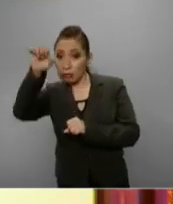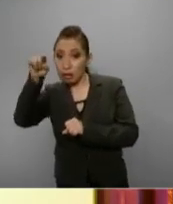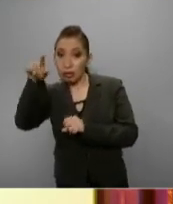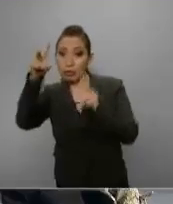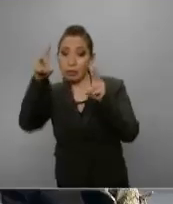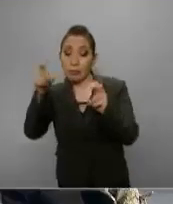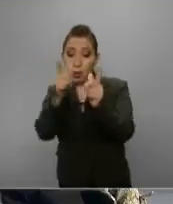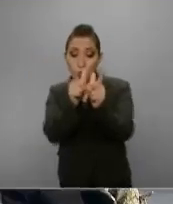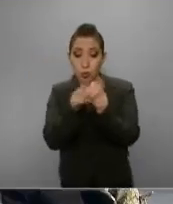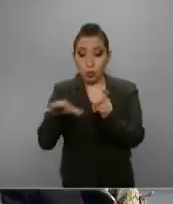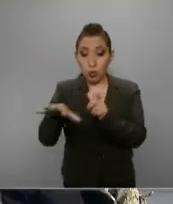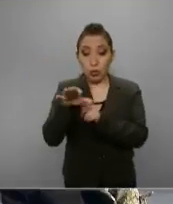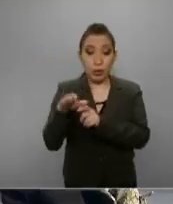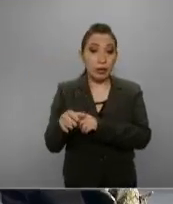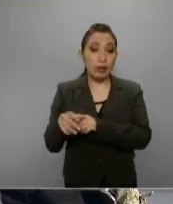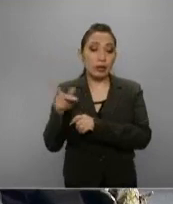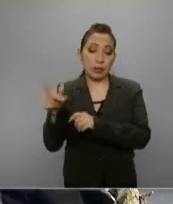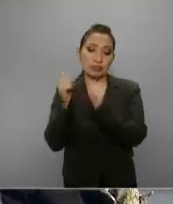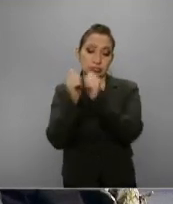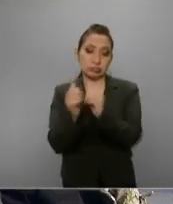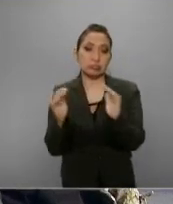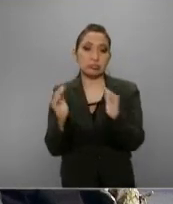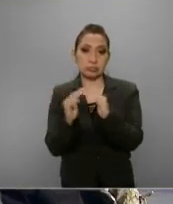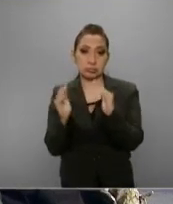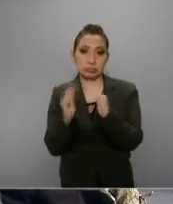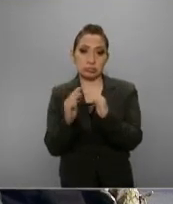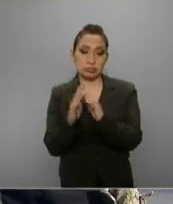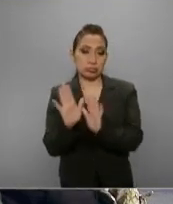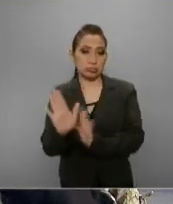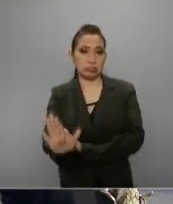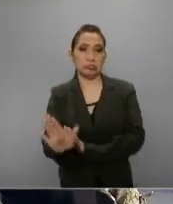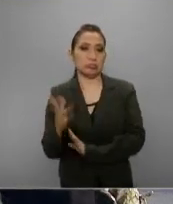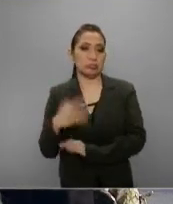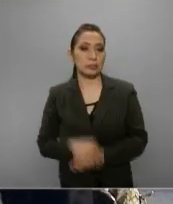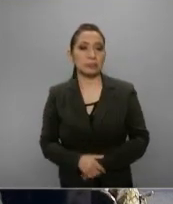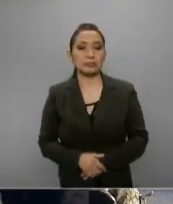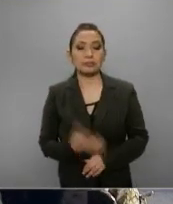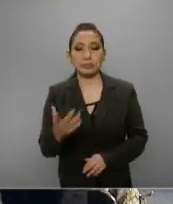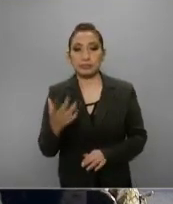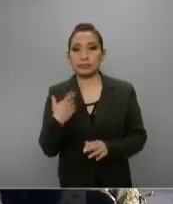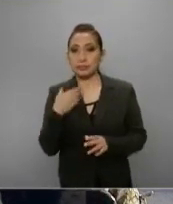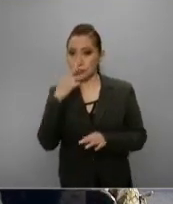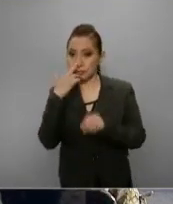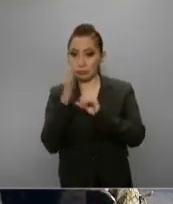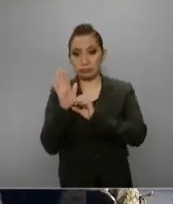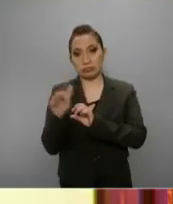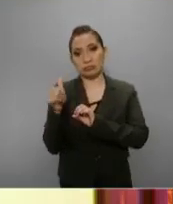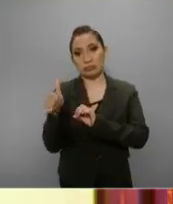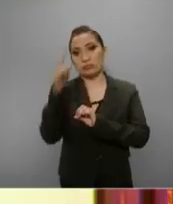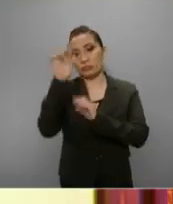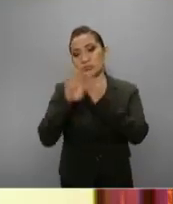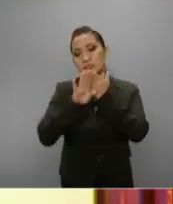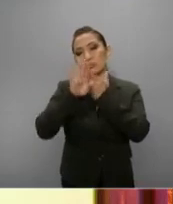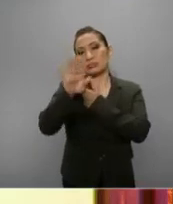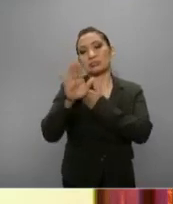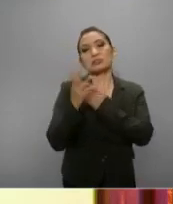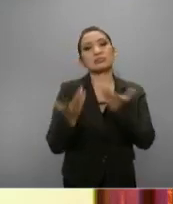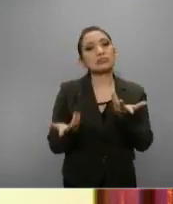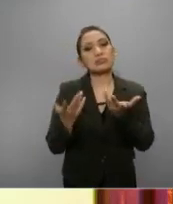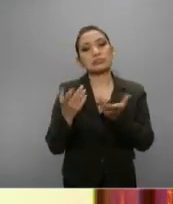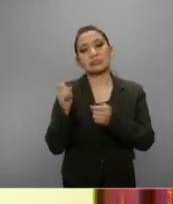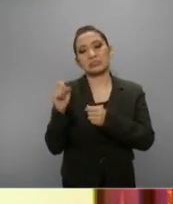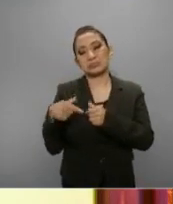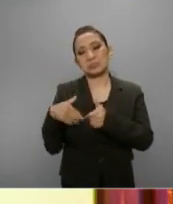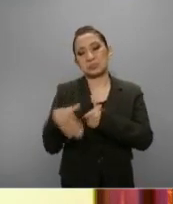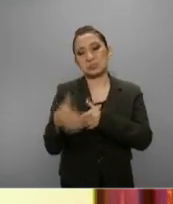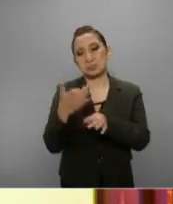en el tema de grupo de edad, de mantenerse en resguardo domiciliario corresponsable para evitar precisamente